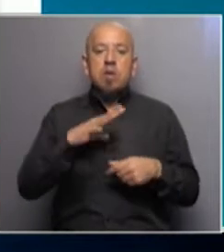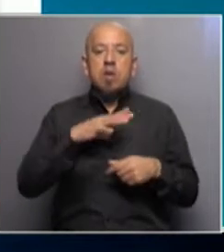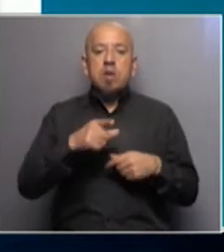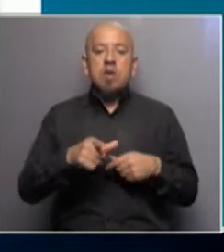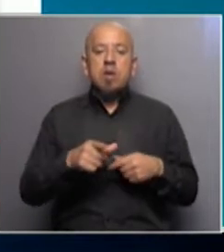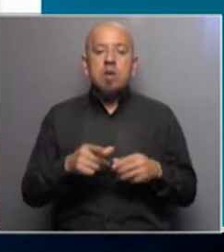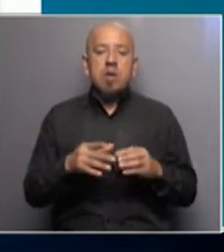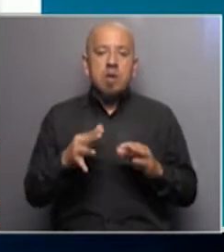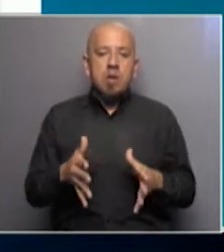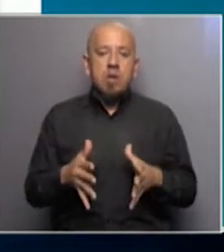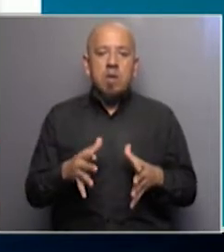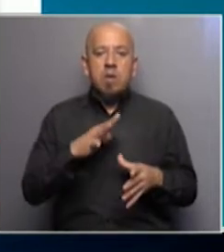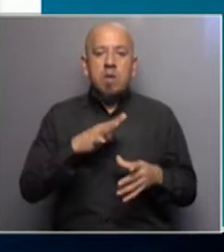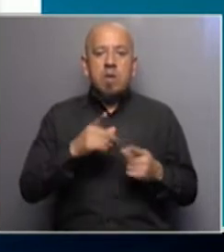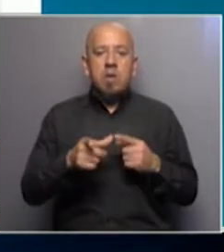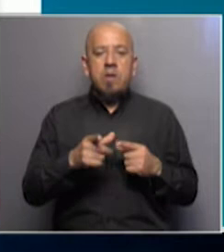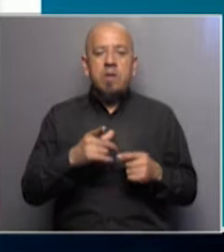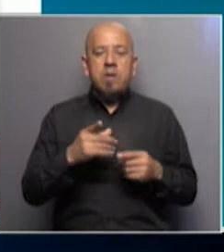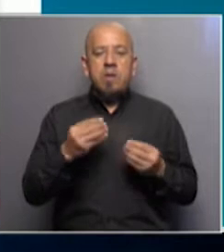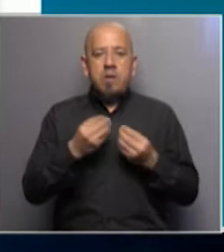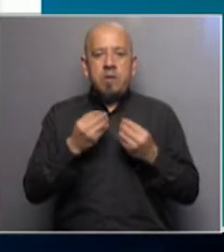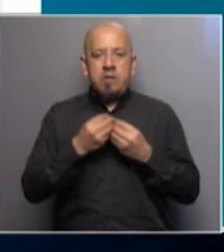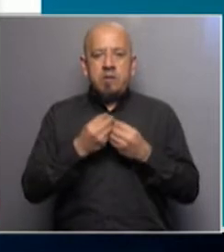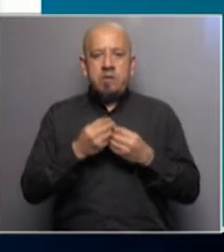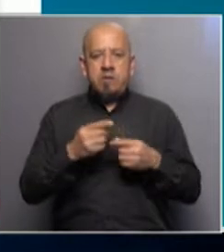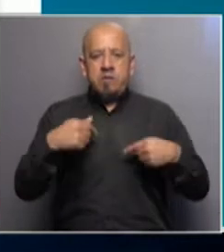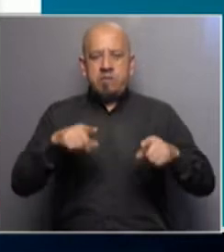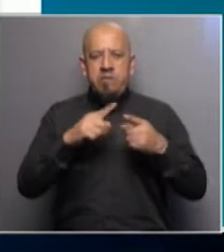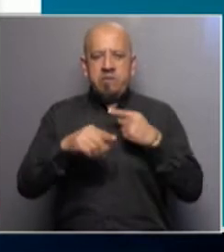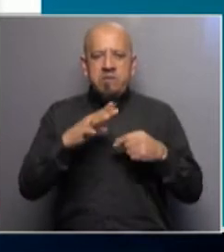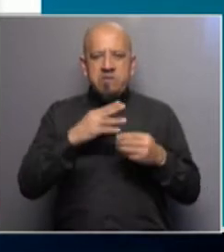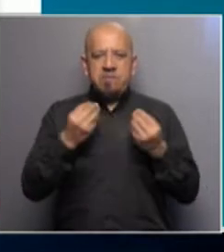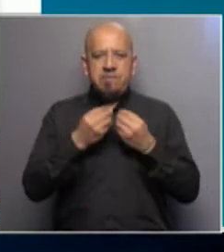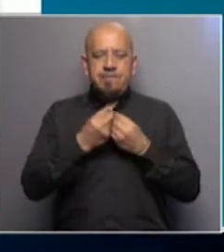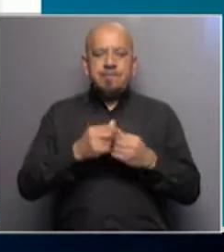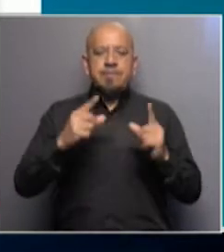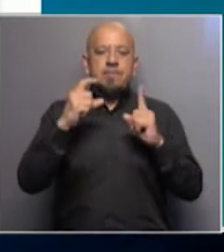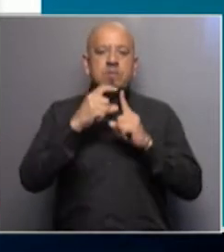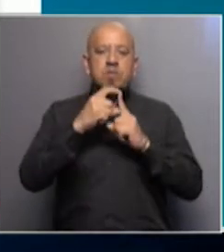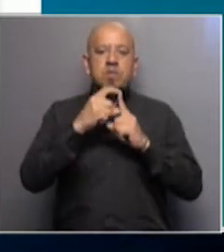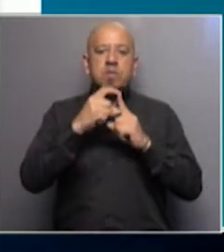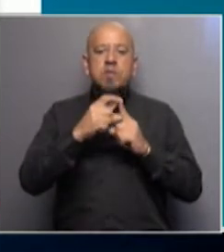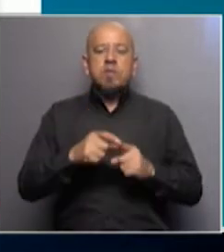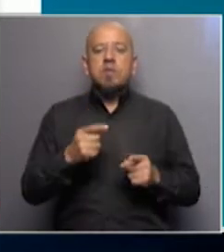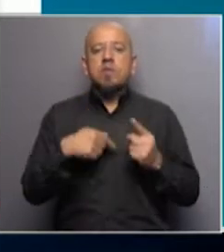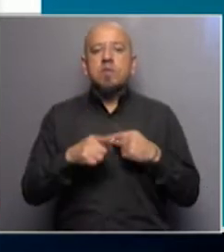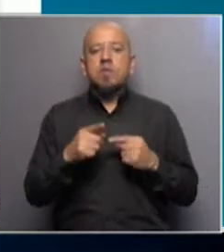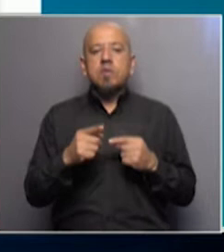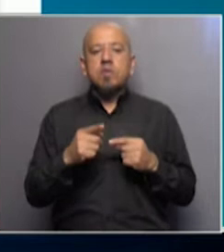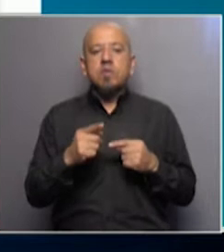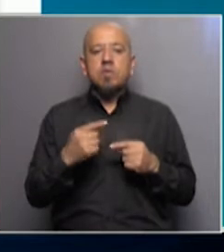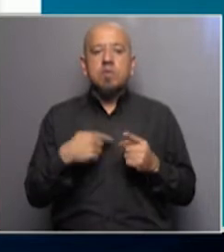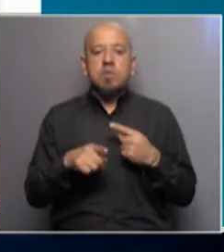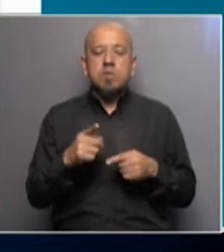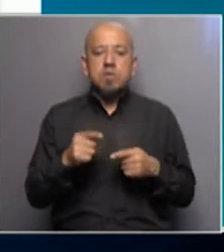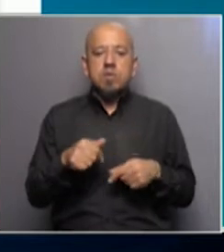mundo es que todavía hay abundancia de liquidez, o de otra manera, todavía hay muchísimos dólares dando vuelta, ¿sí? Pero pese a